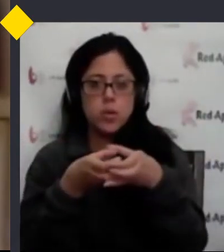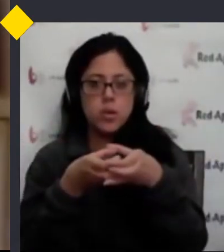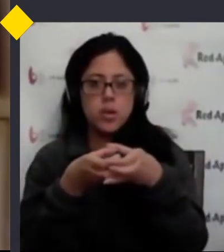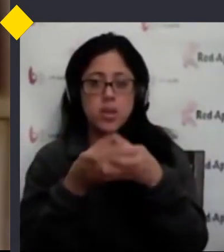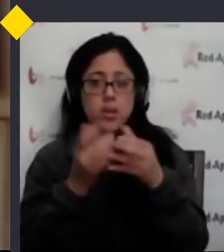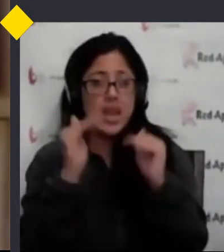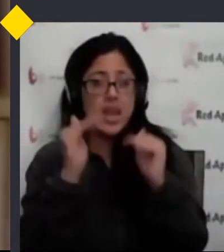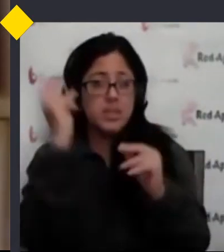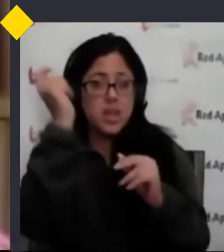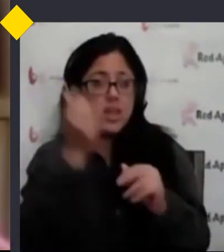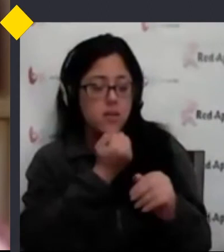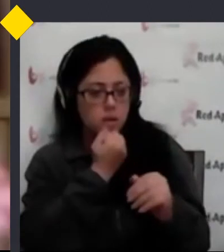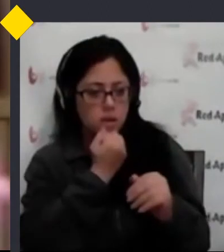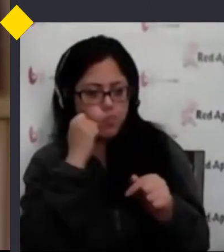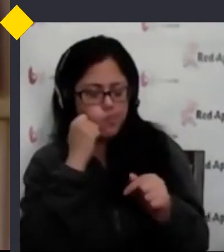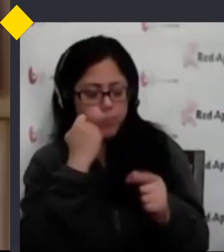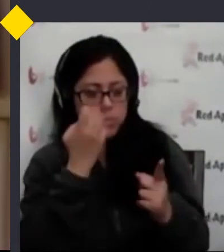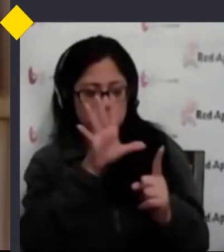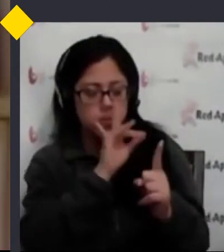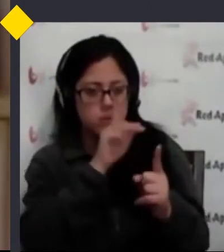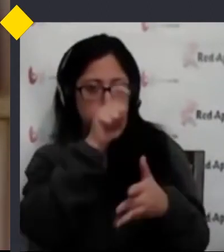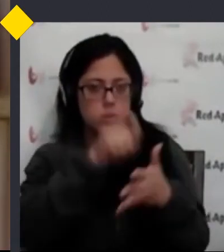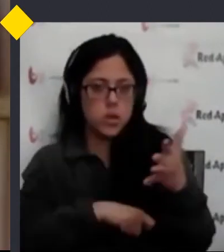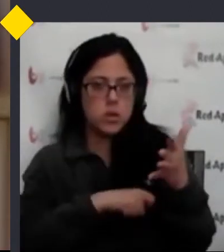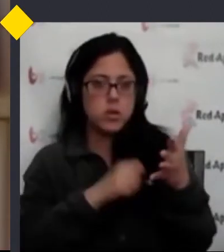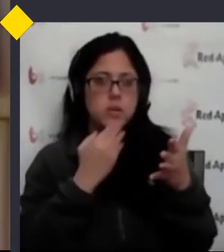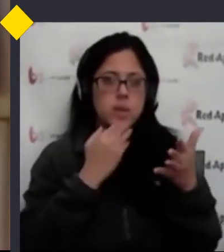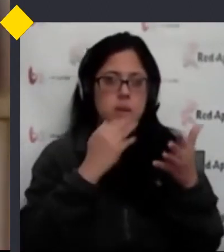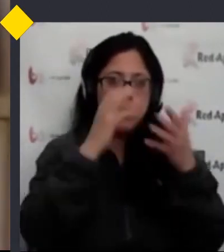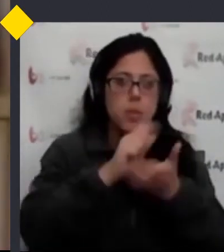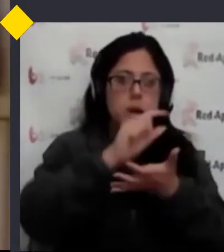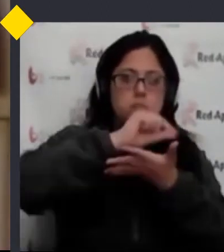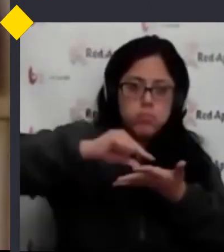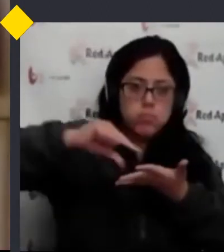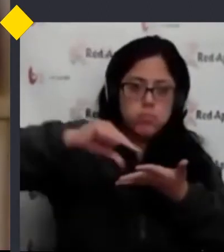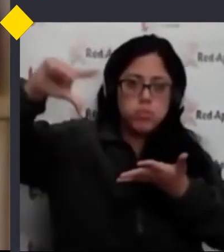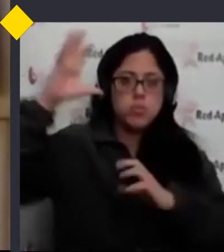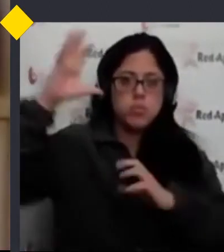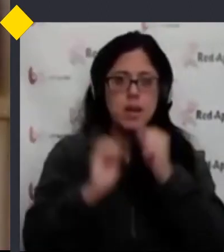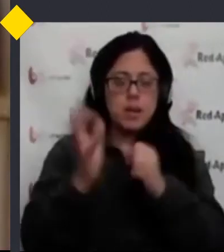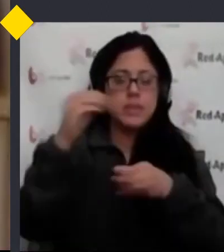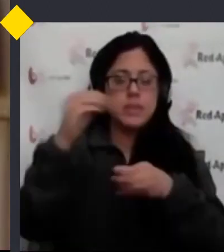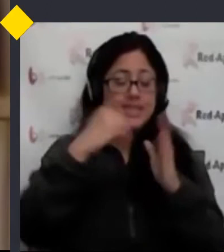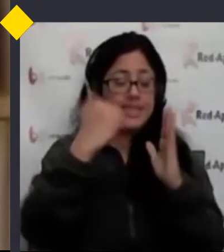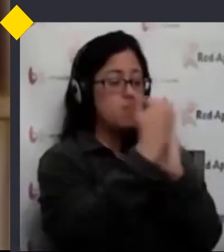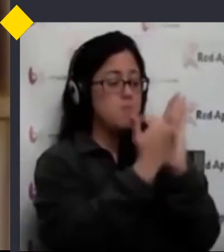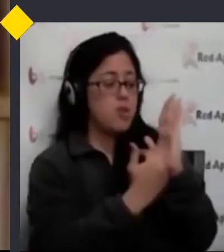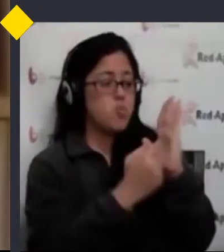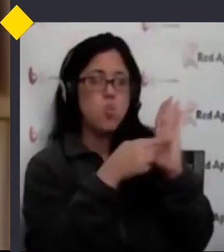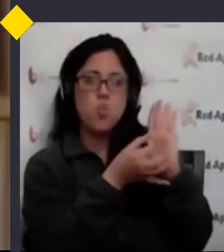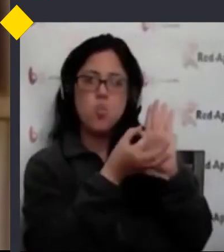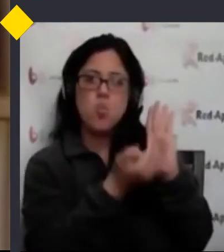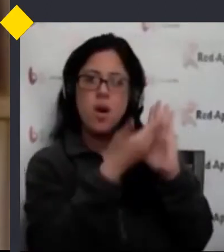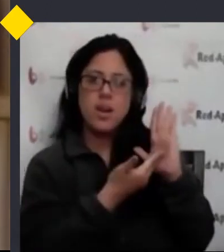produce desde el momento de la contratación y también para ascender dentro de la empresa. Y este manual lo que hace es dar